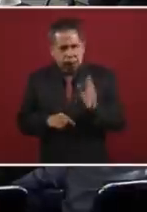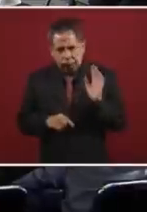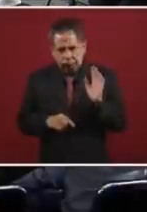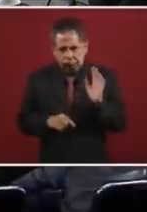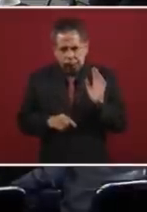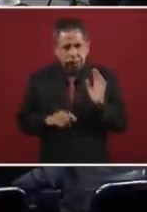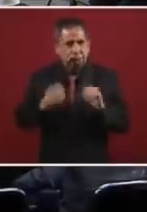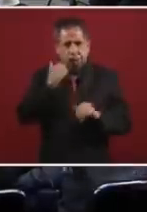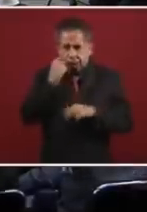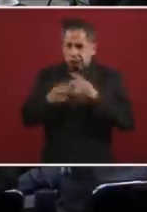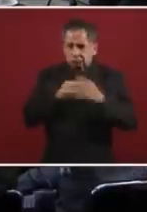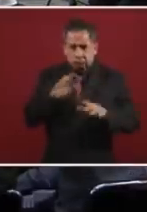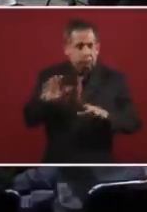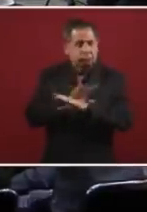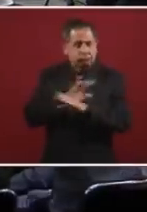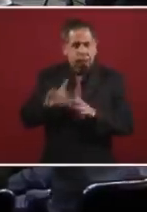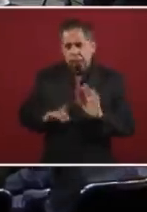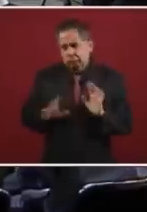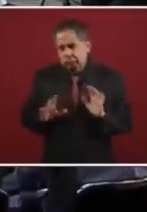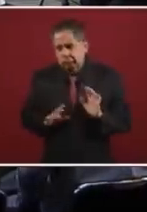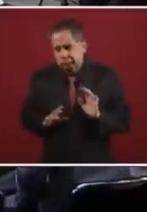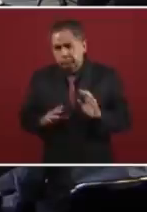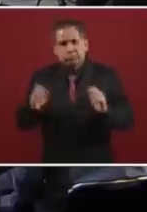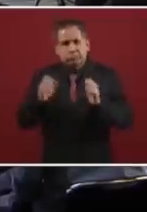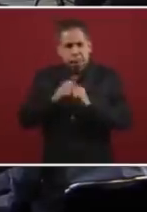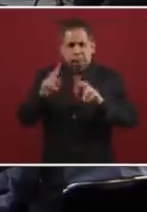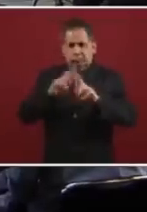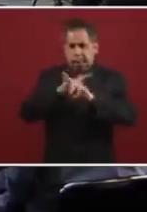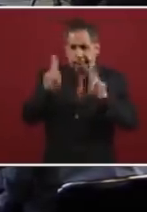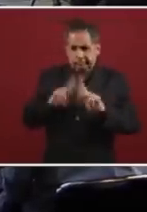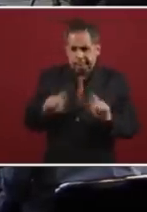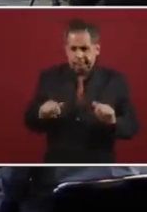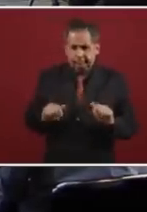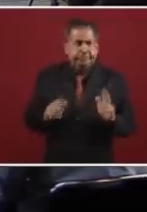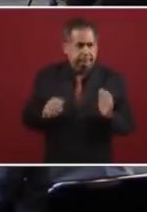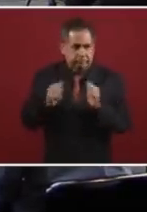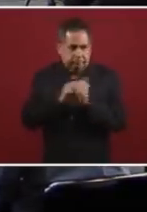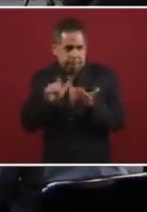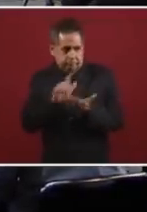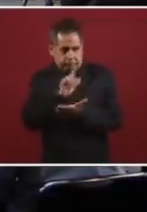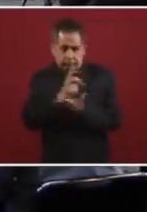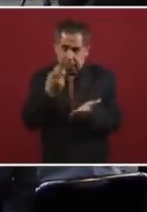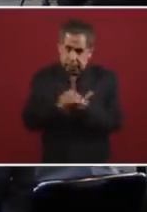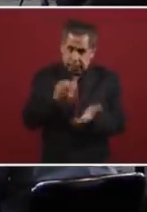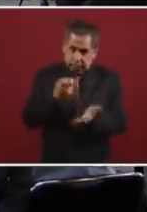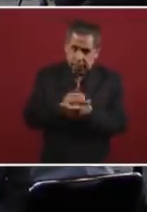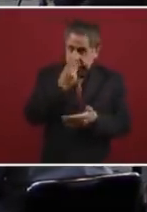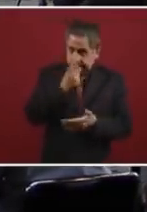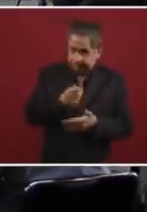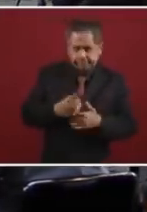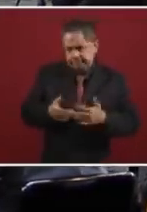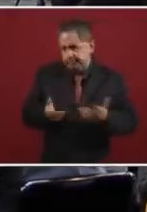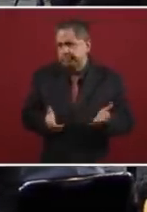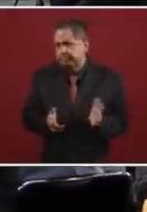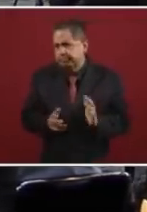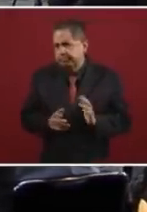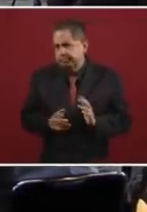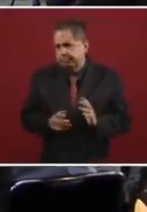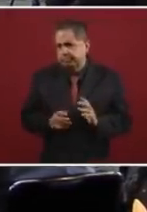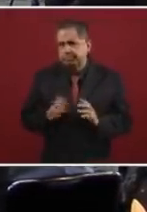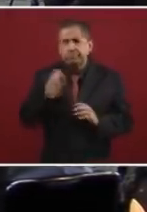queremos cambiar el gobierno y de manera pacífica y legal sin